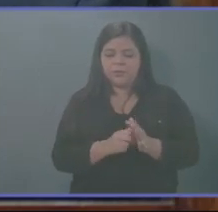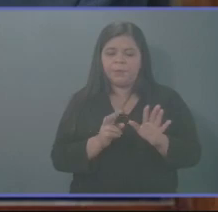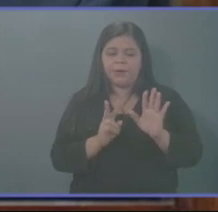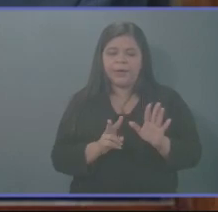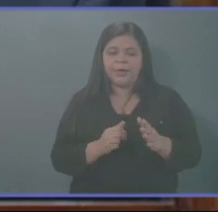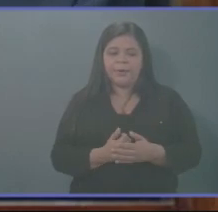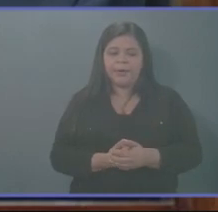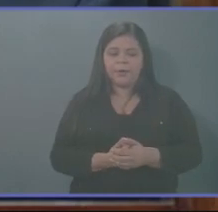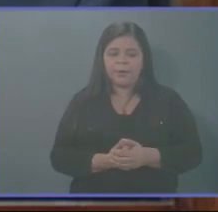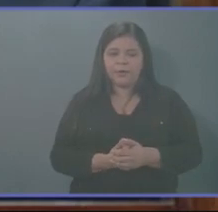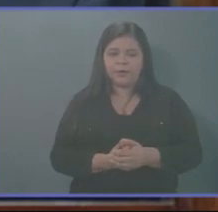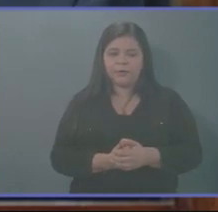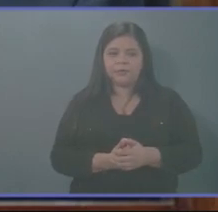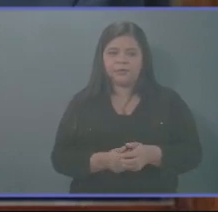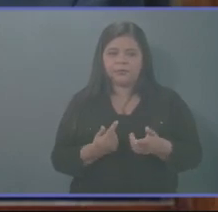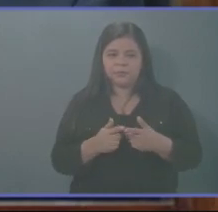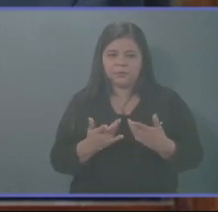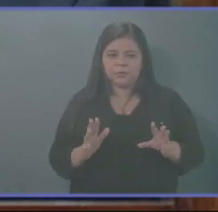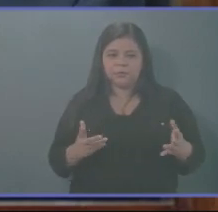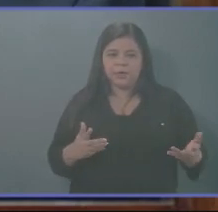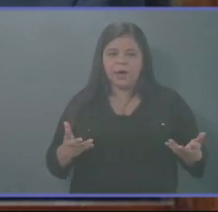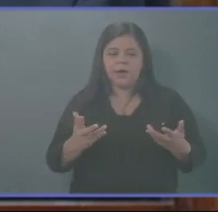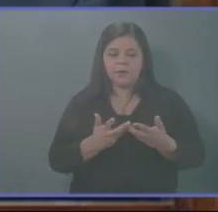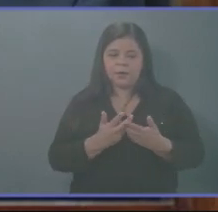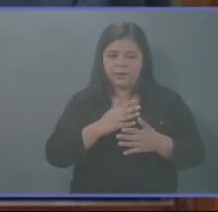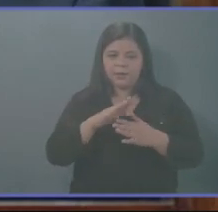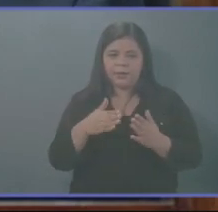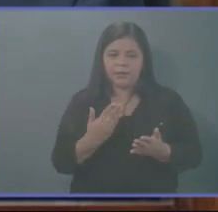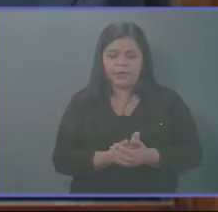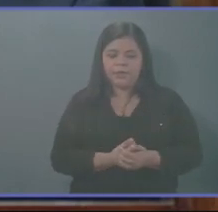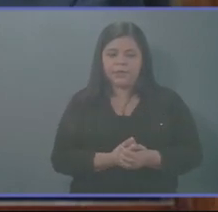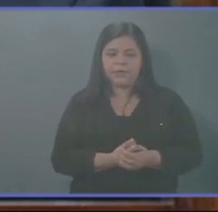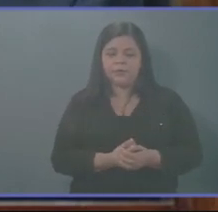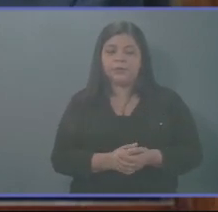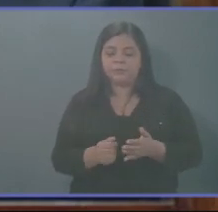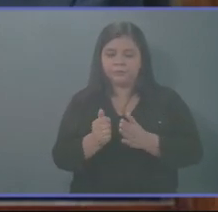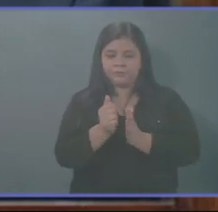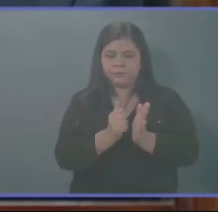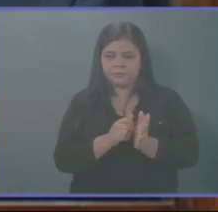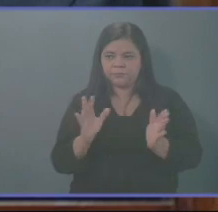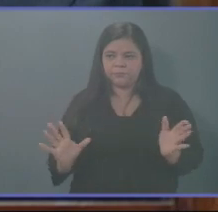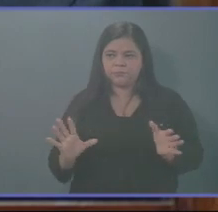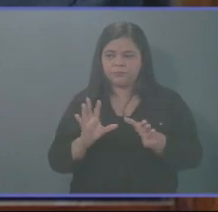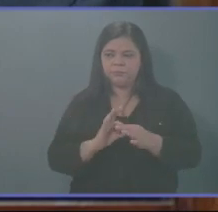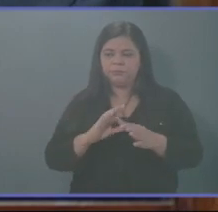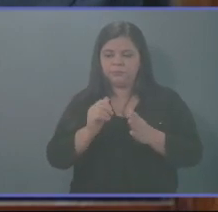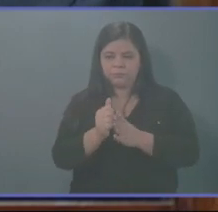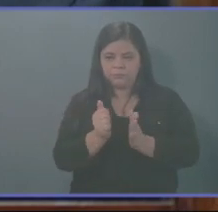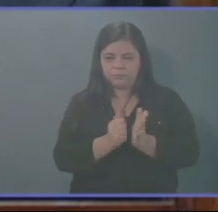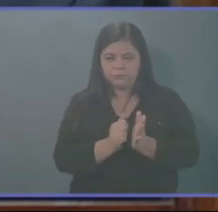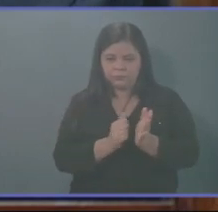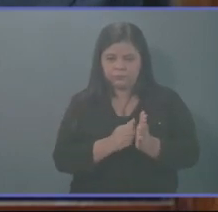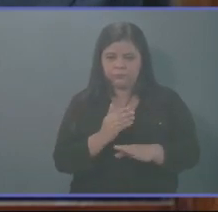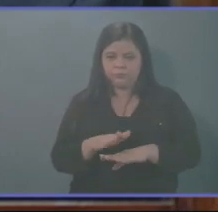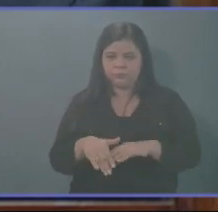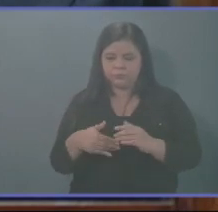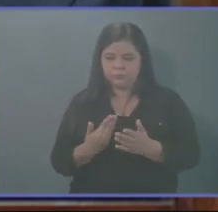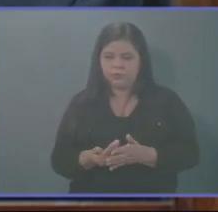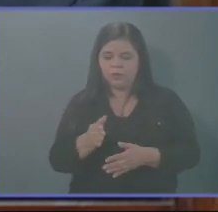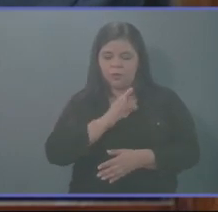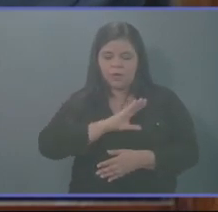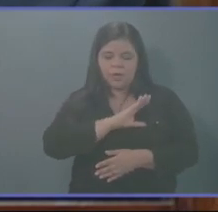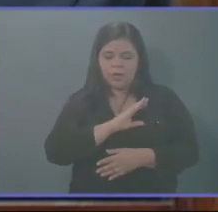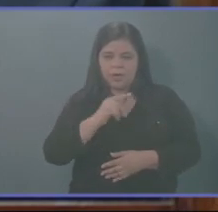de la República y además de la limitación establecida en la parte final de este artículo en relación con los grupos armados de carácter